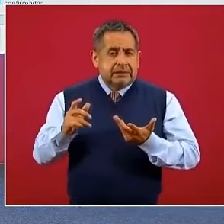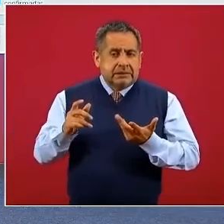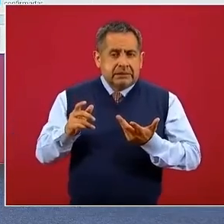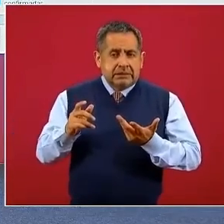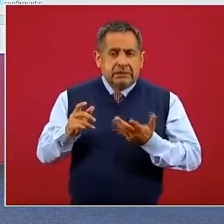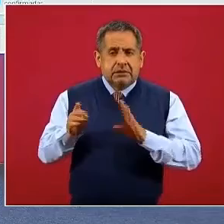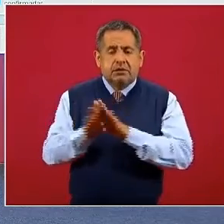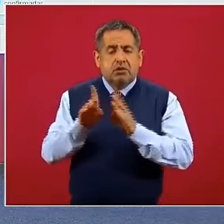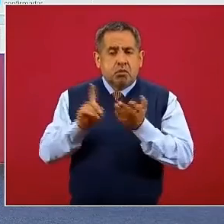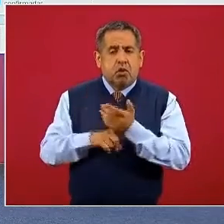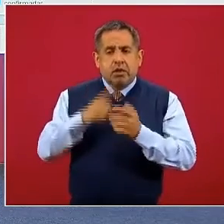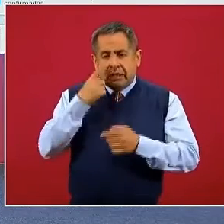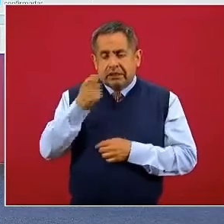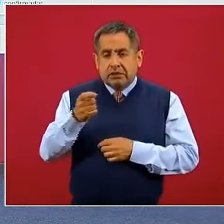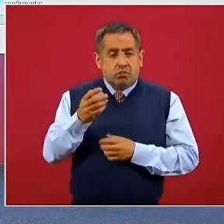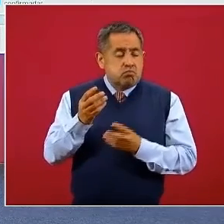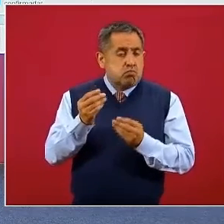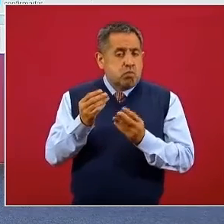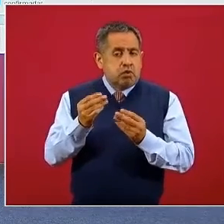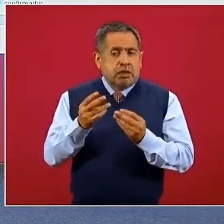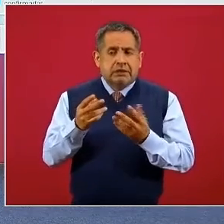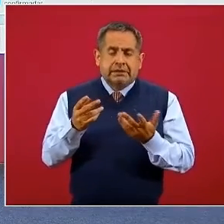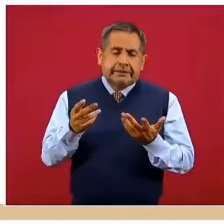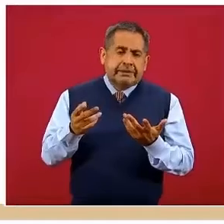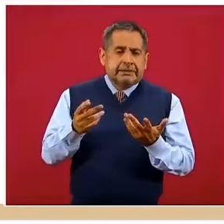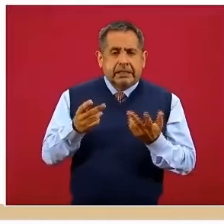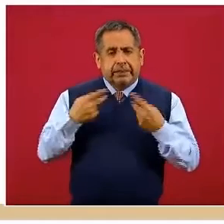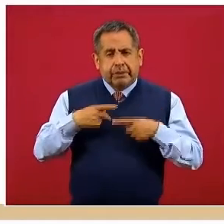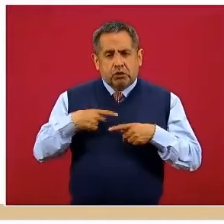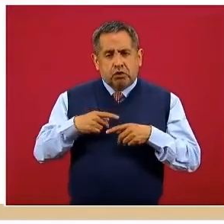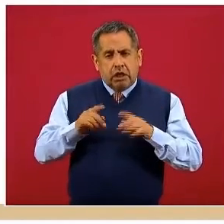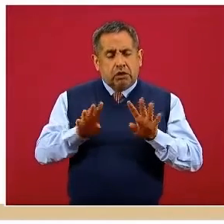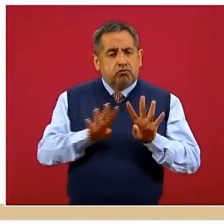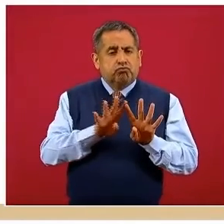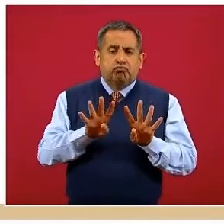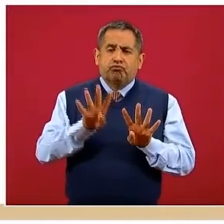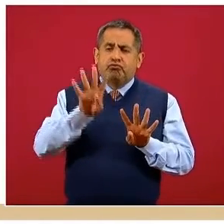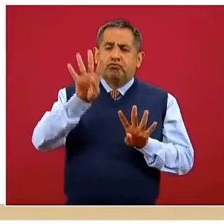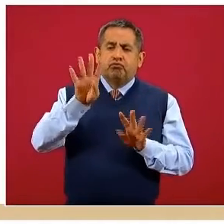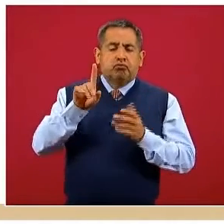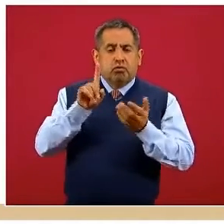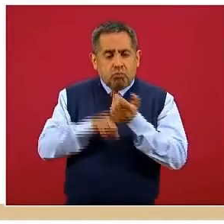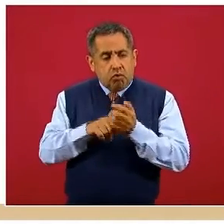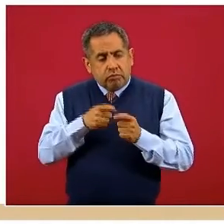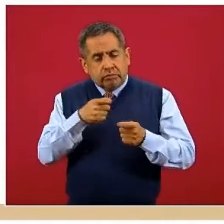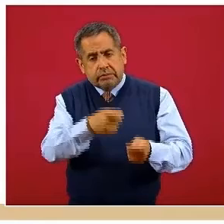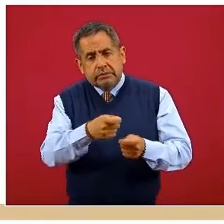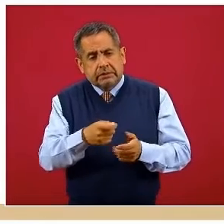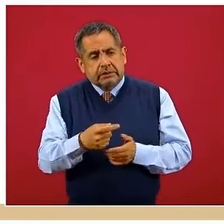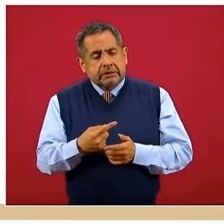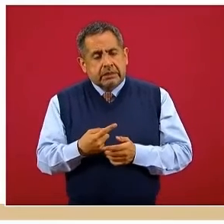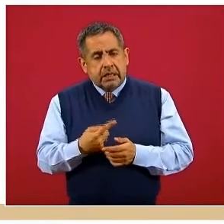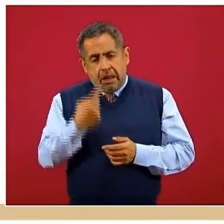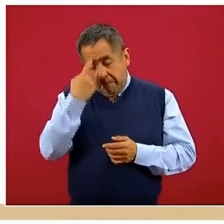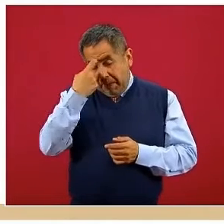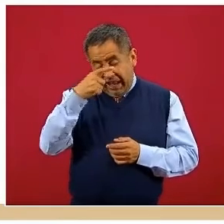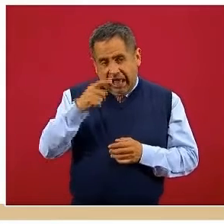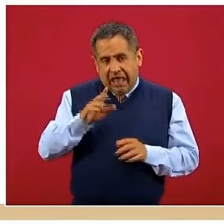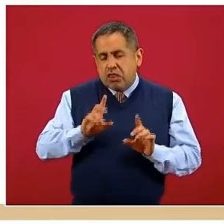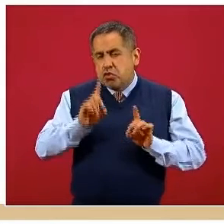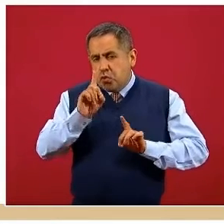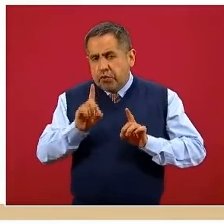una barra que tiene una gran cantidad de personas que han sido clasificadas como casos